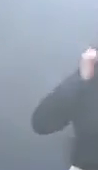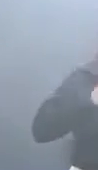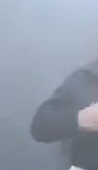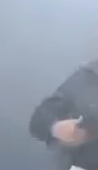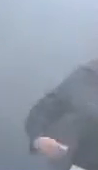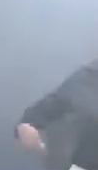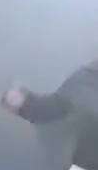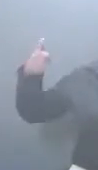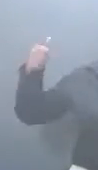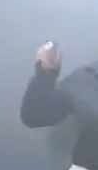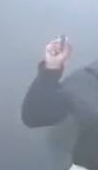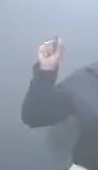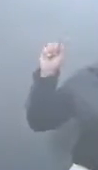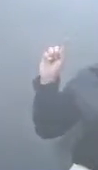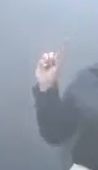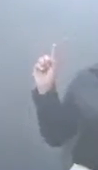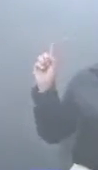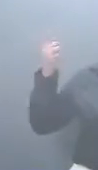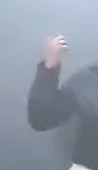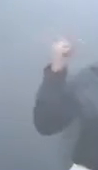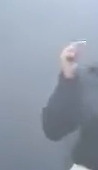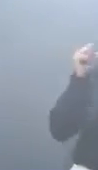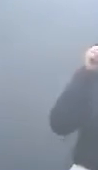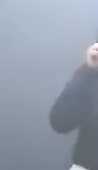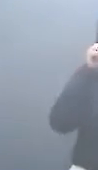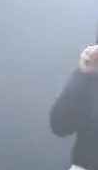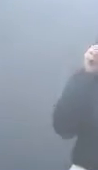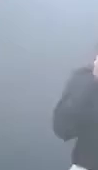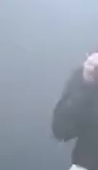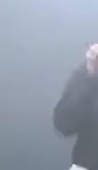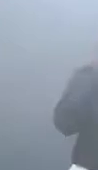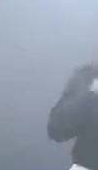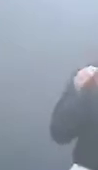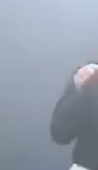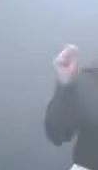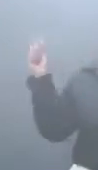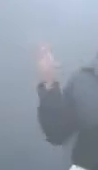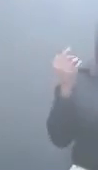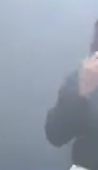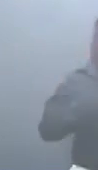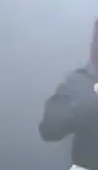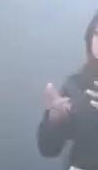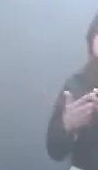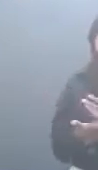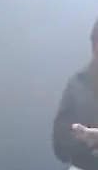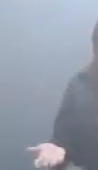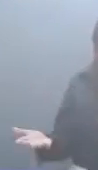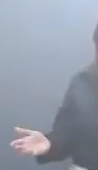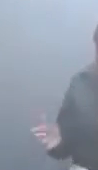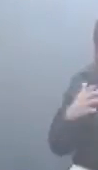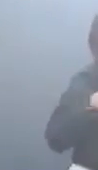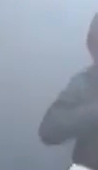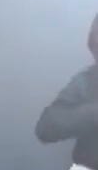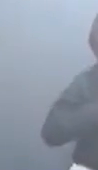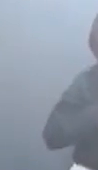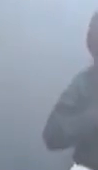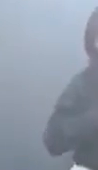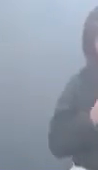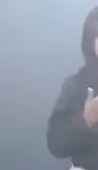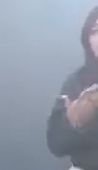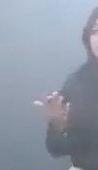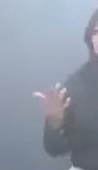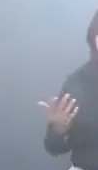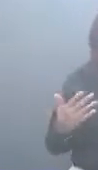República, cuyo primer tuit fue culpar a otros. Lamentamos